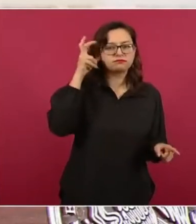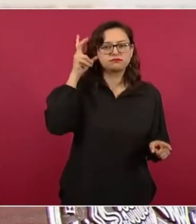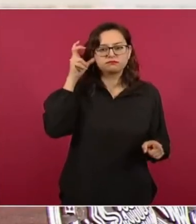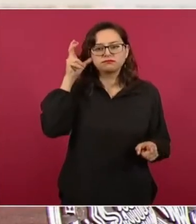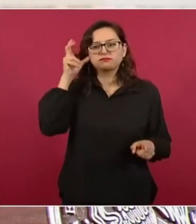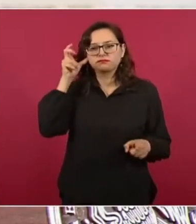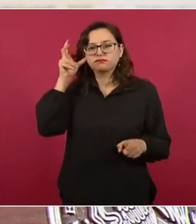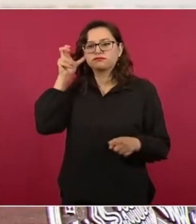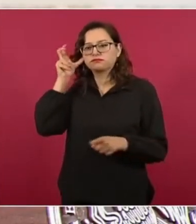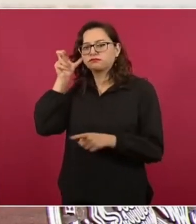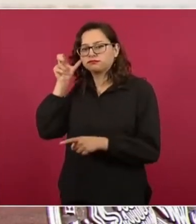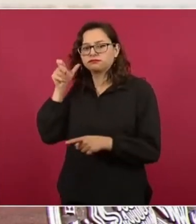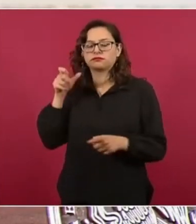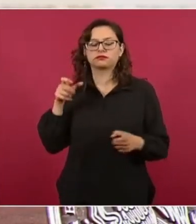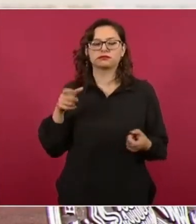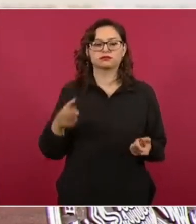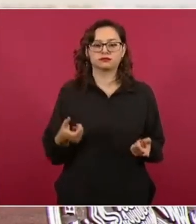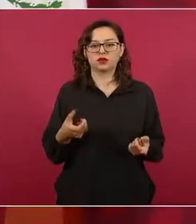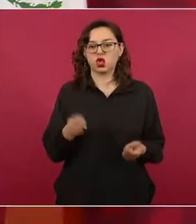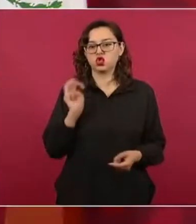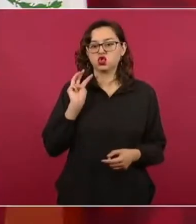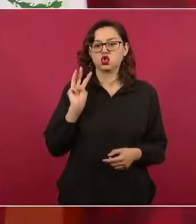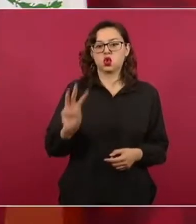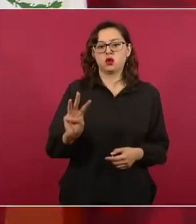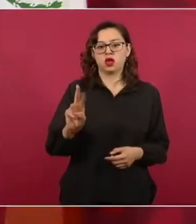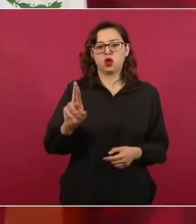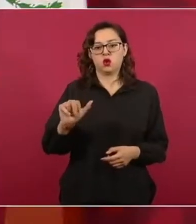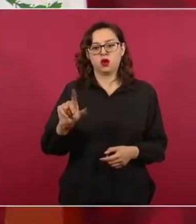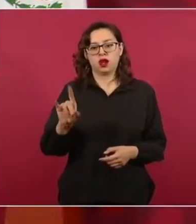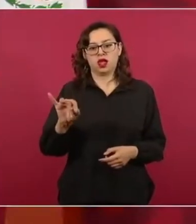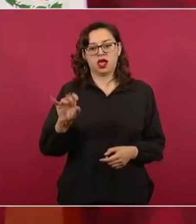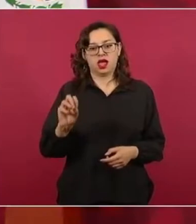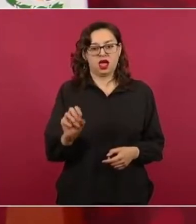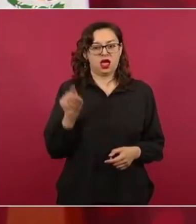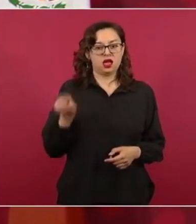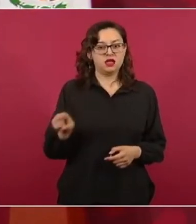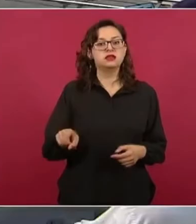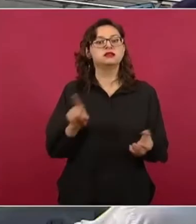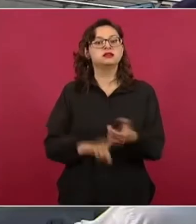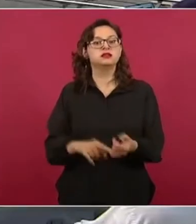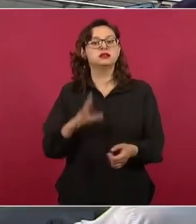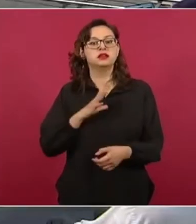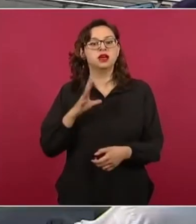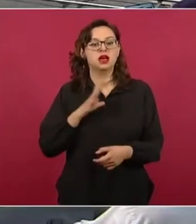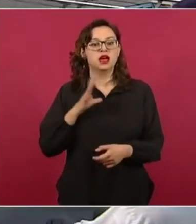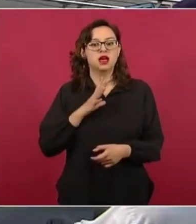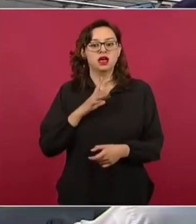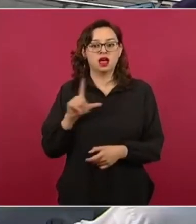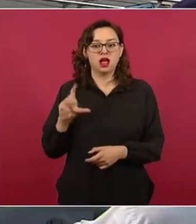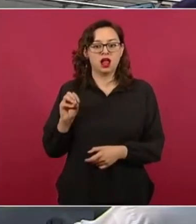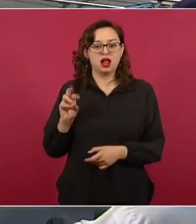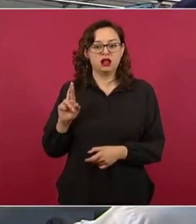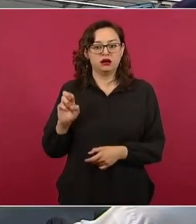Y luego W Radio. ¿No es ahí donde está Todos somos Loret?